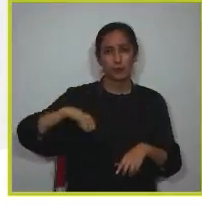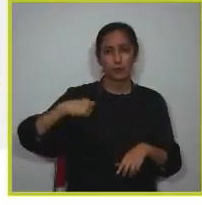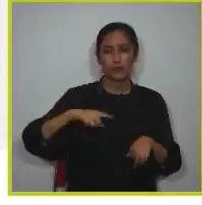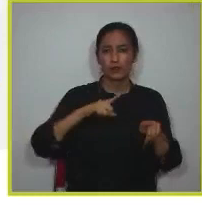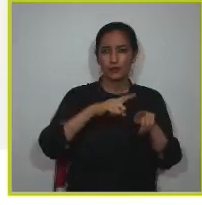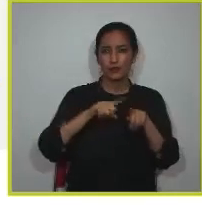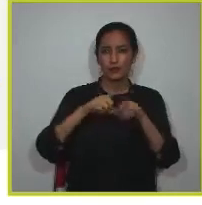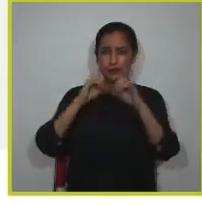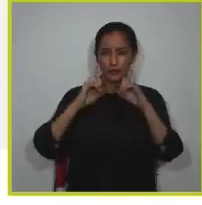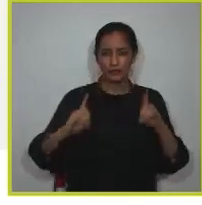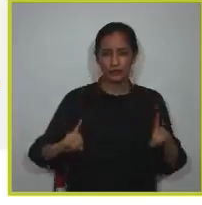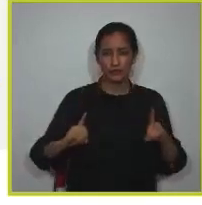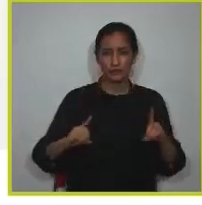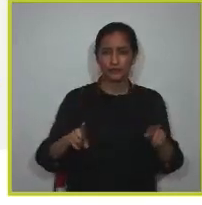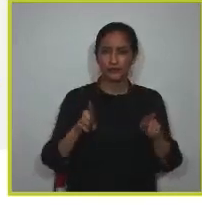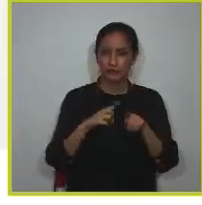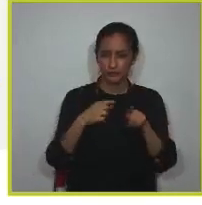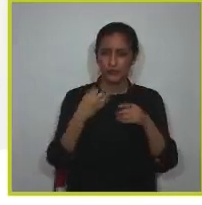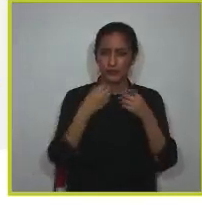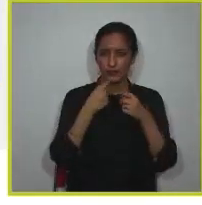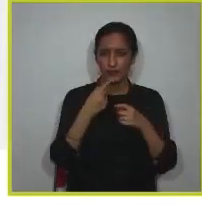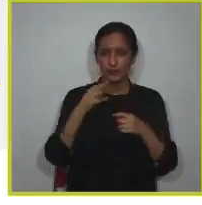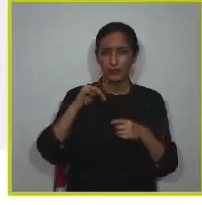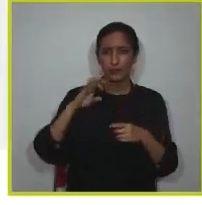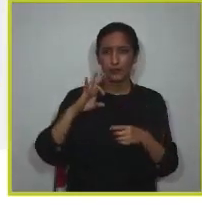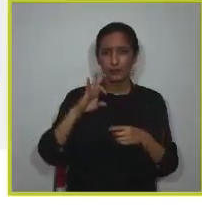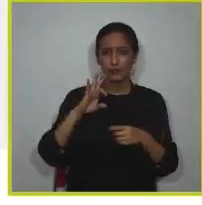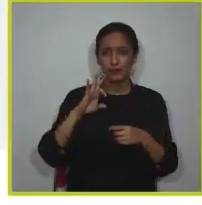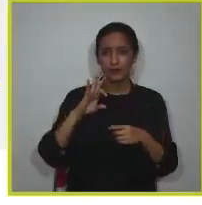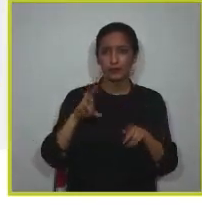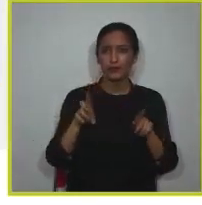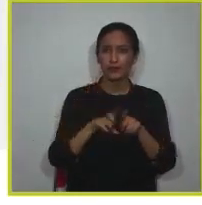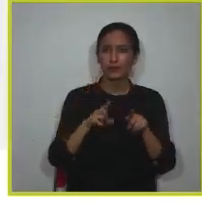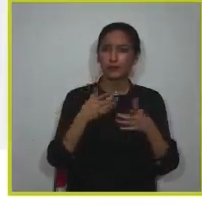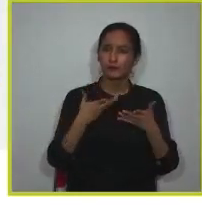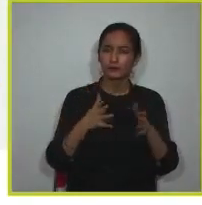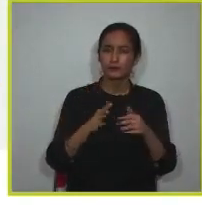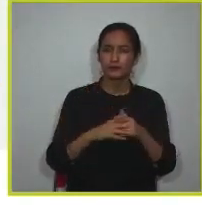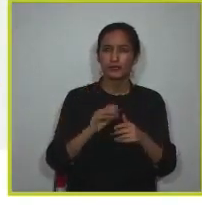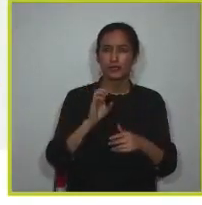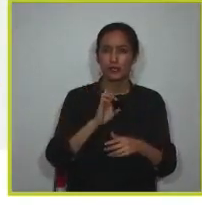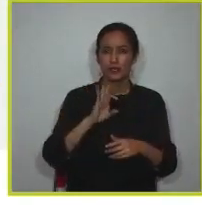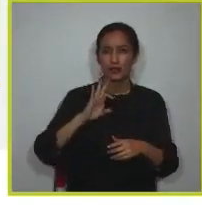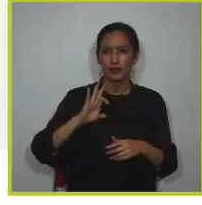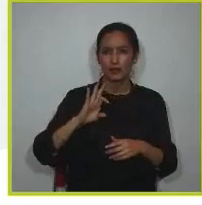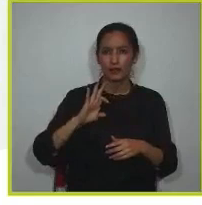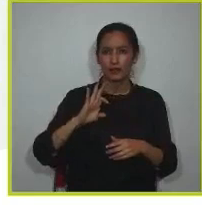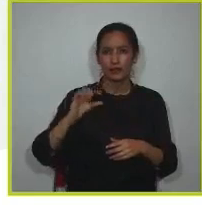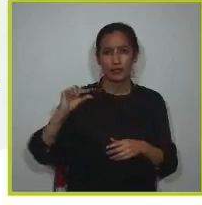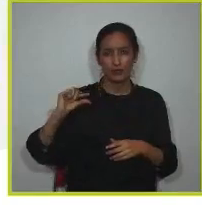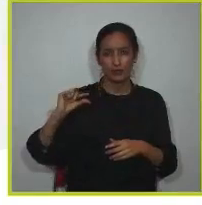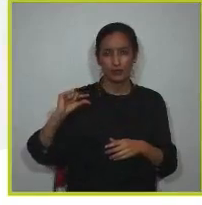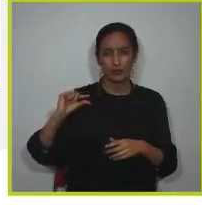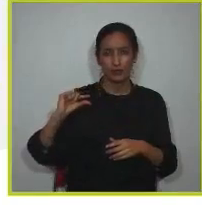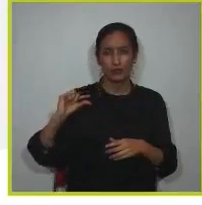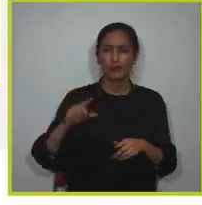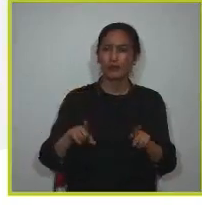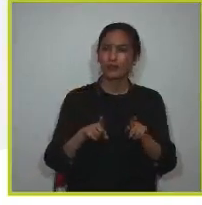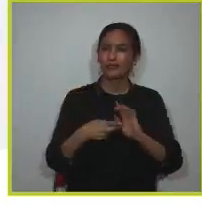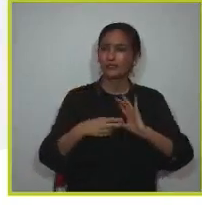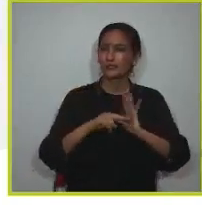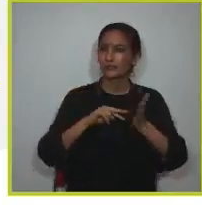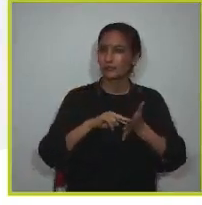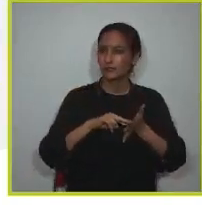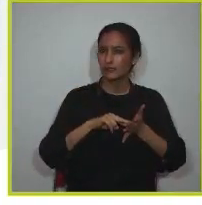distritales que según la clasificación del mems del mef son de tipo Efe y ig Qué